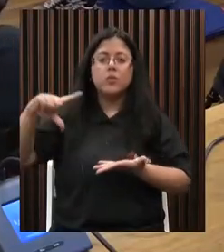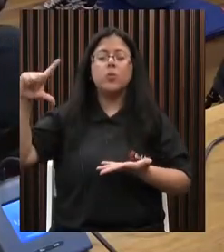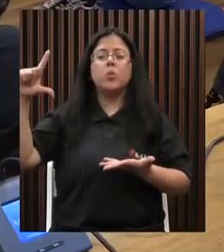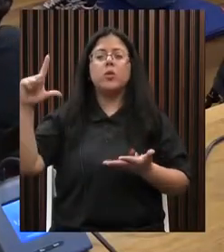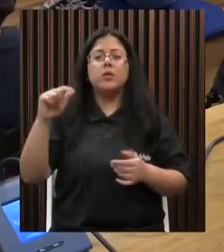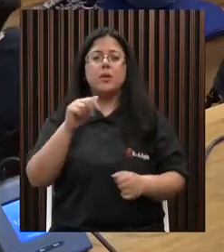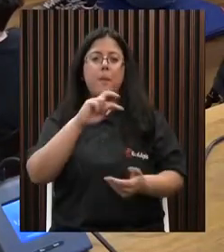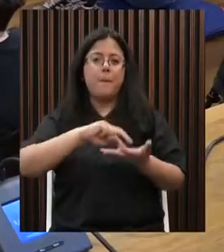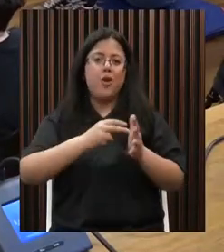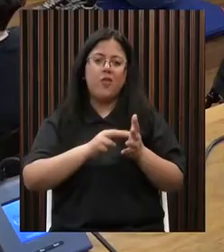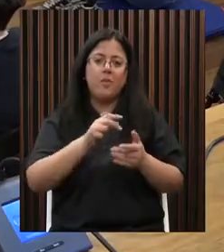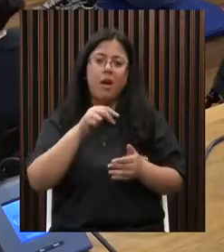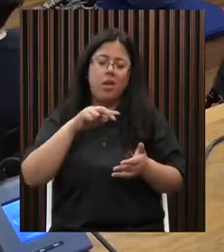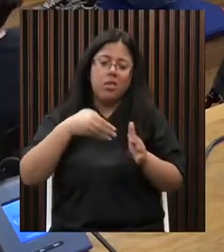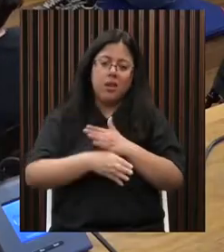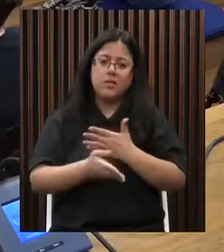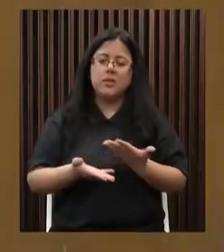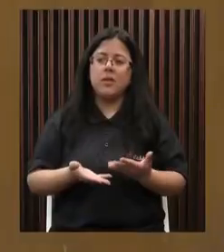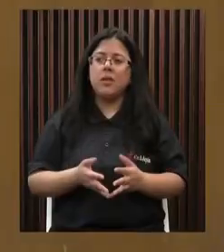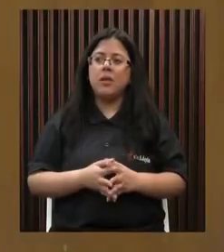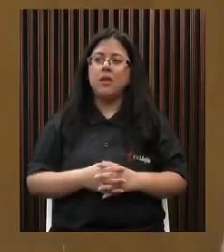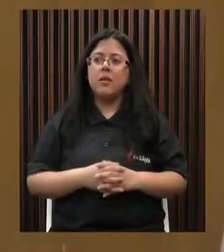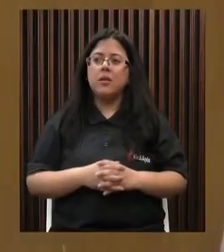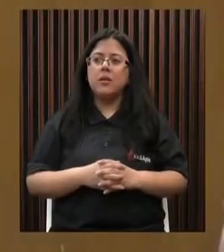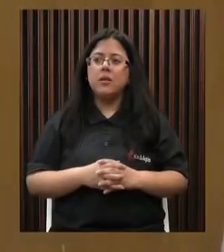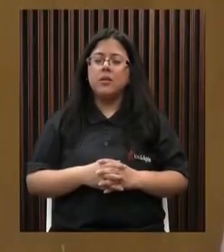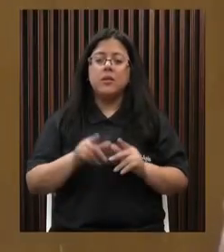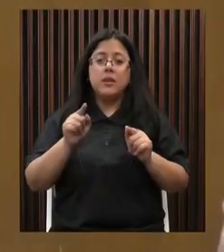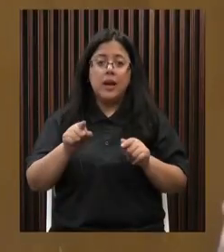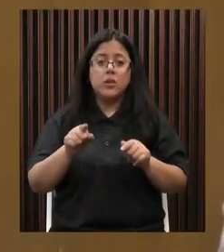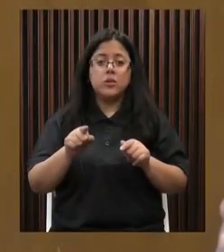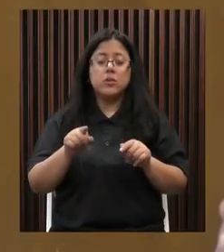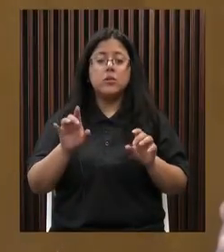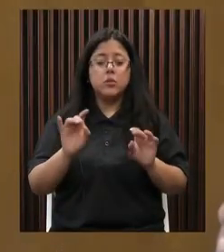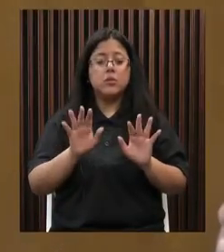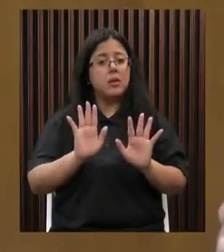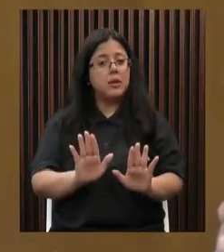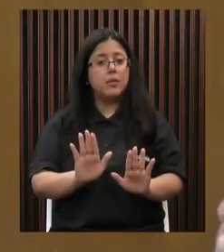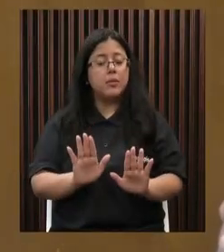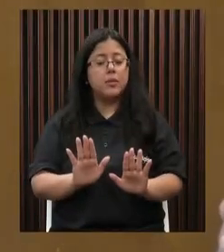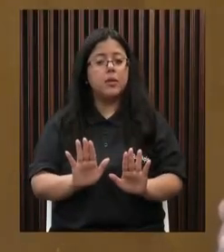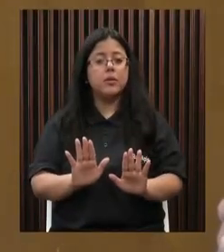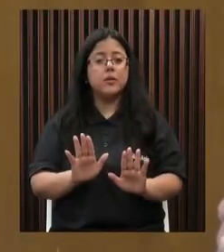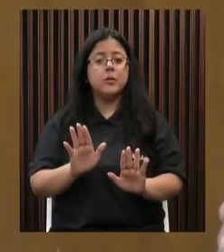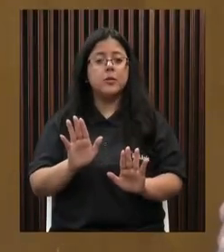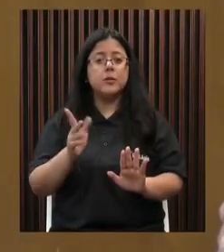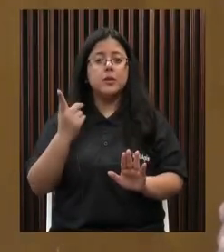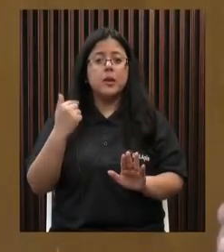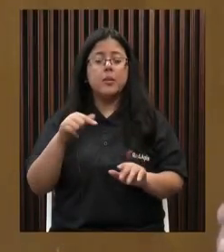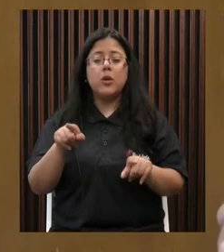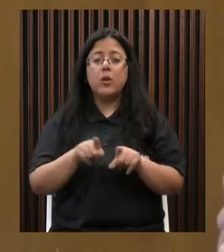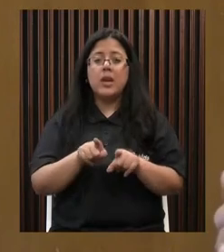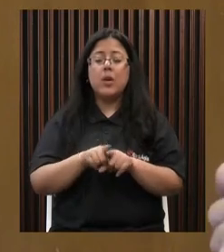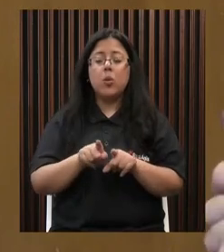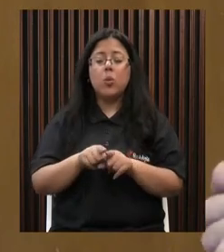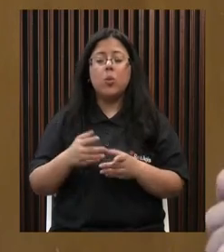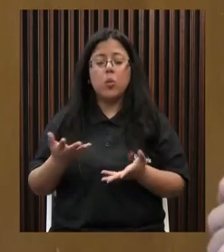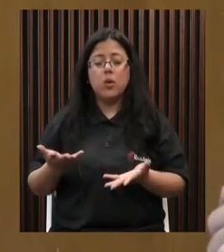de accesibilidad. Creo que deberíamos dejarlo ahí. Matthew y yo vamos a